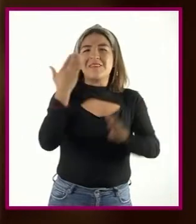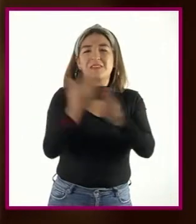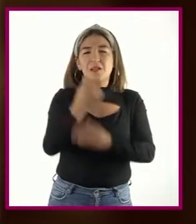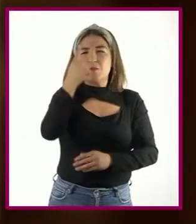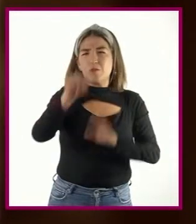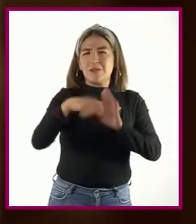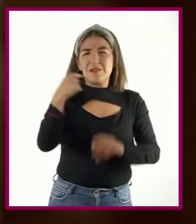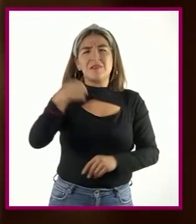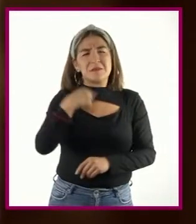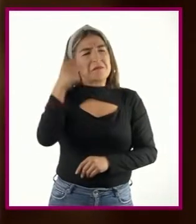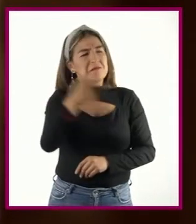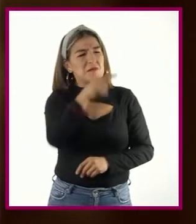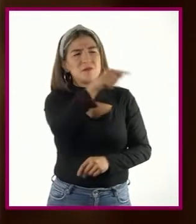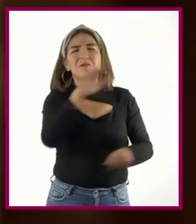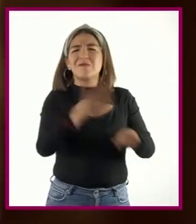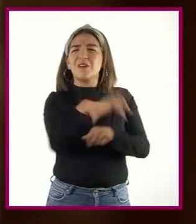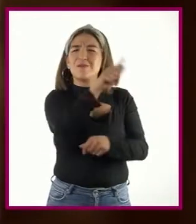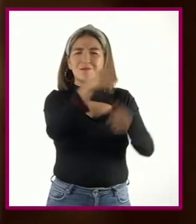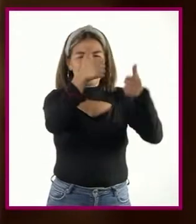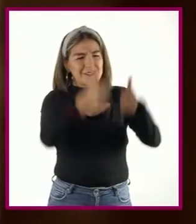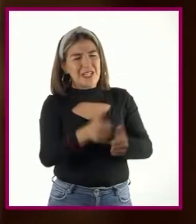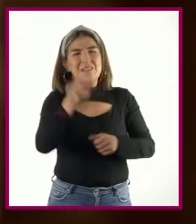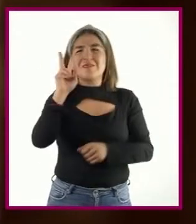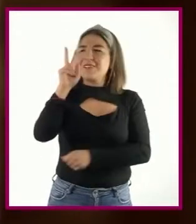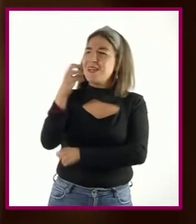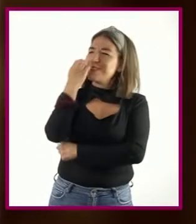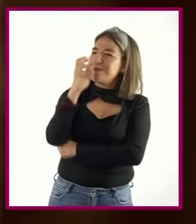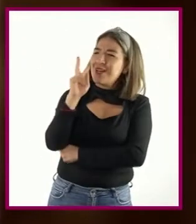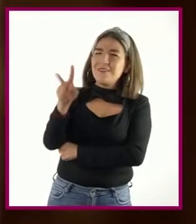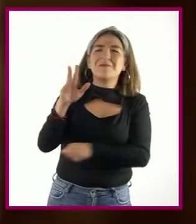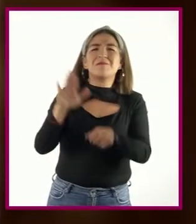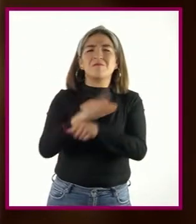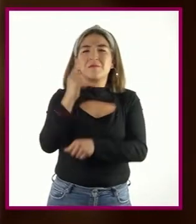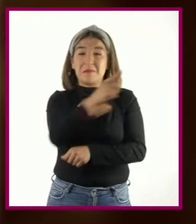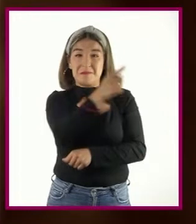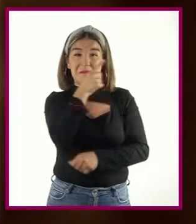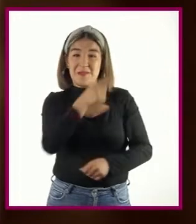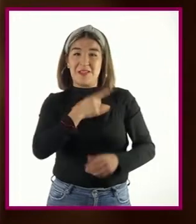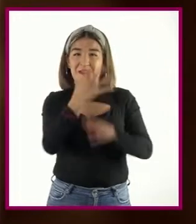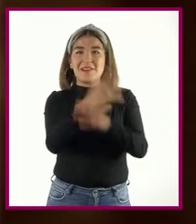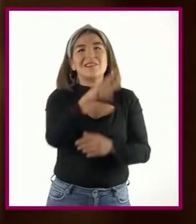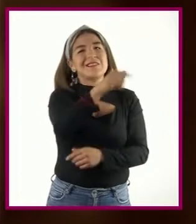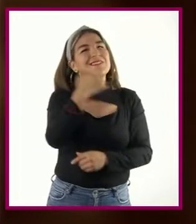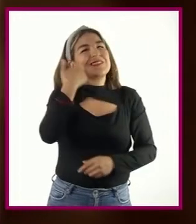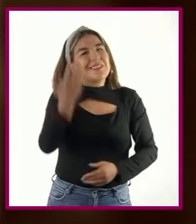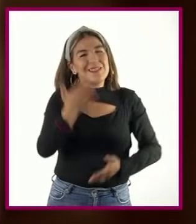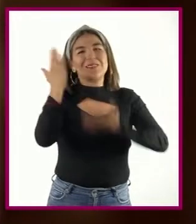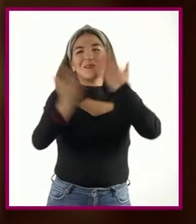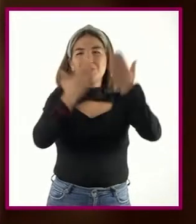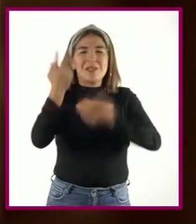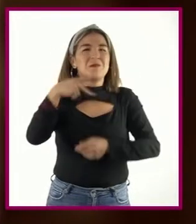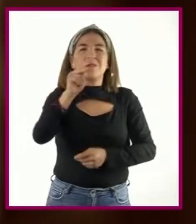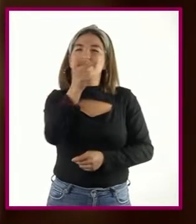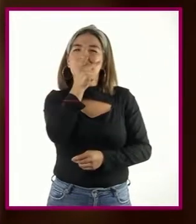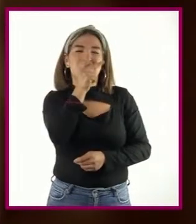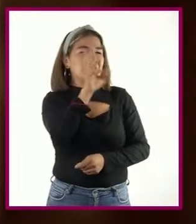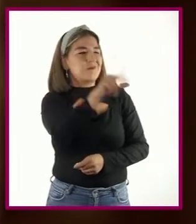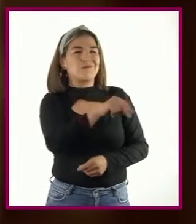le pregunté por qué se queda horas contemplando la escuela y me dijo que tiene ganas de estudiar, pero su padre no le